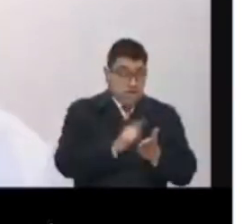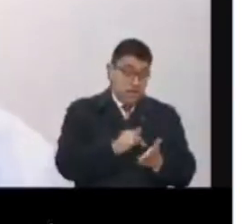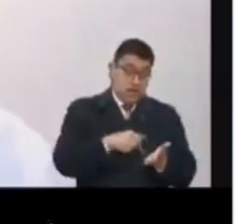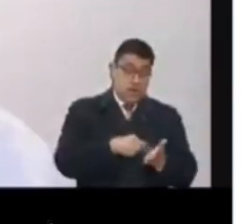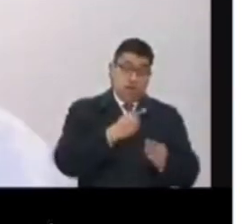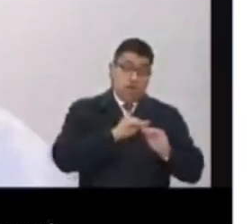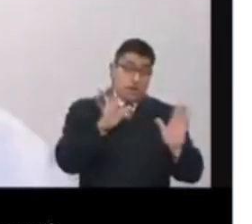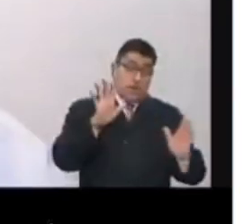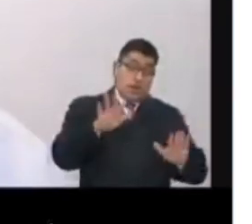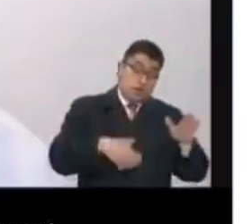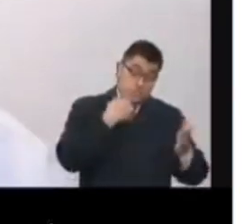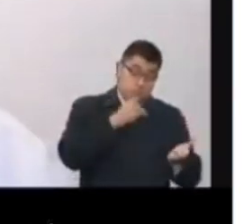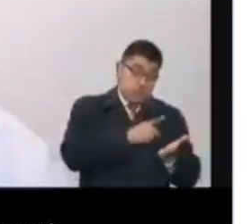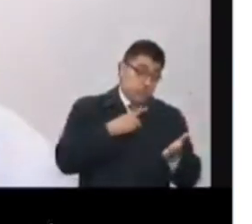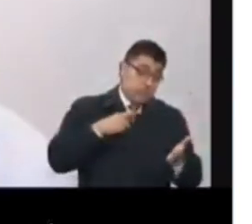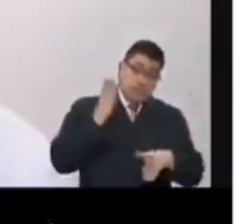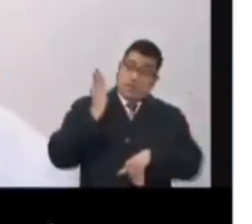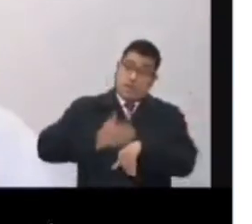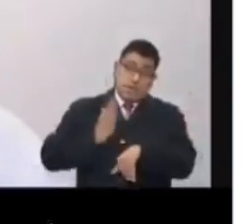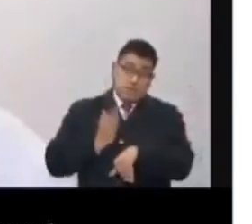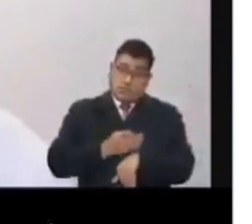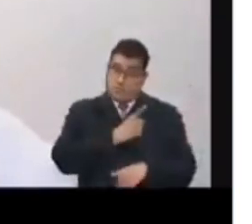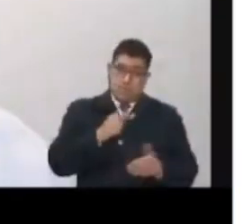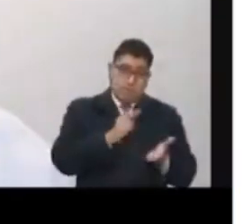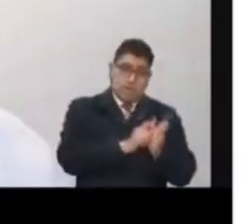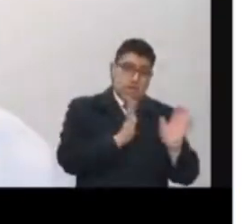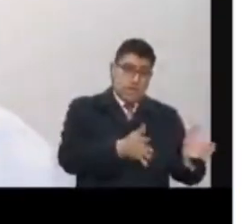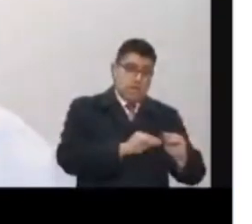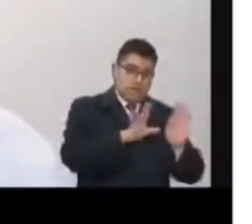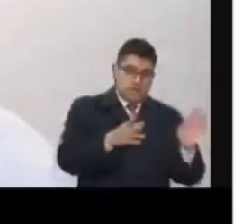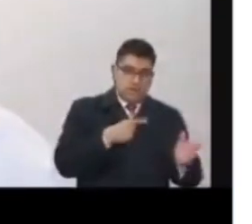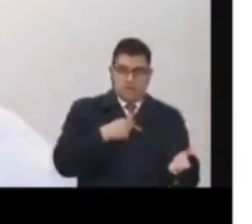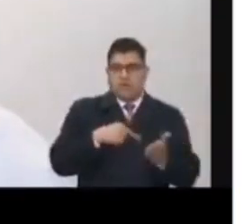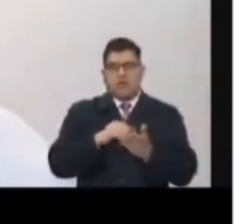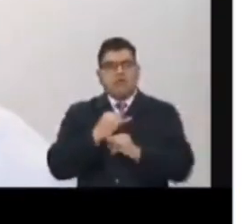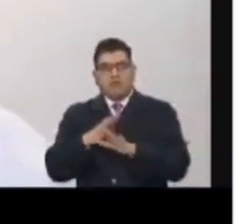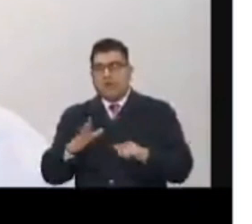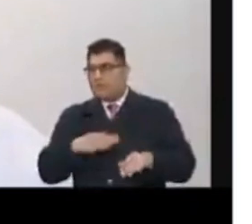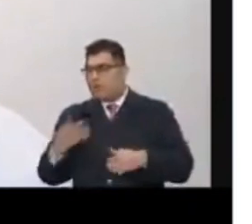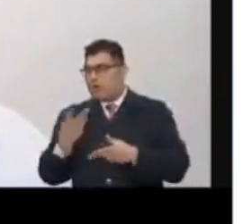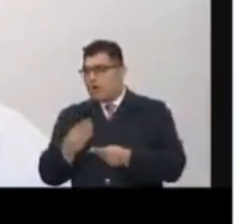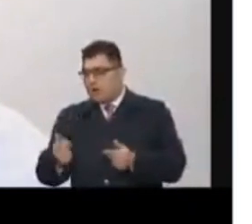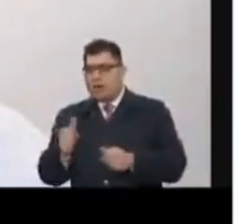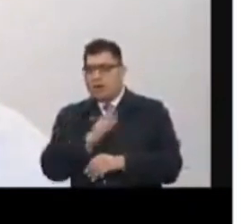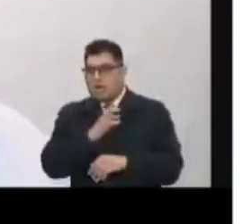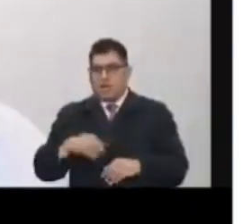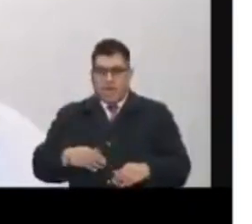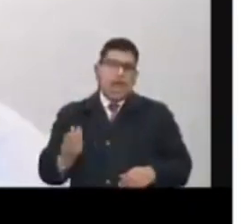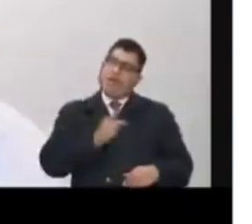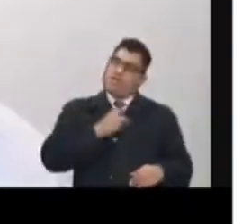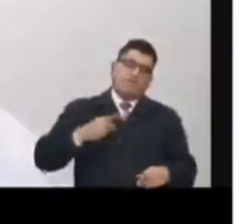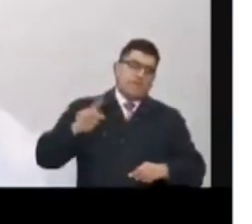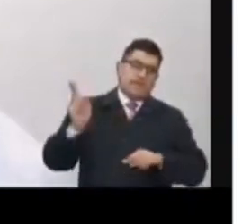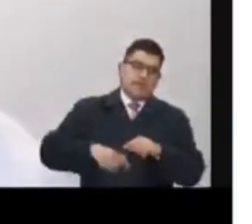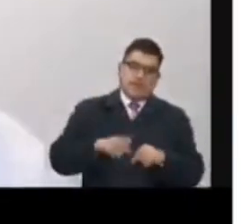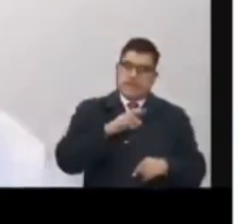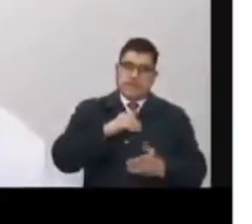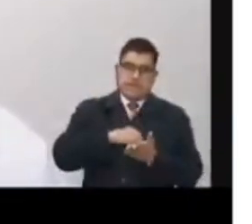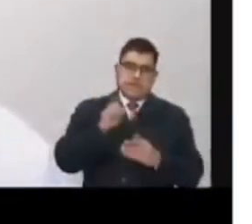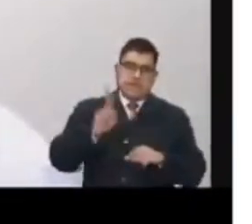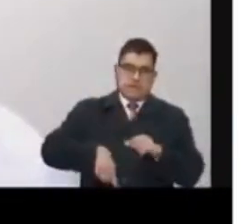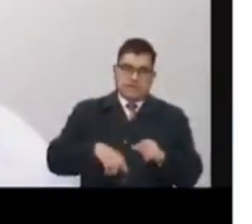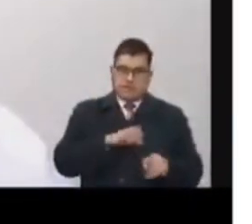muy clara y hay que aplicar esa sanción no se presentó el informe de gastos de precampaña hay que quitarle el registro